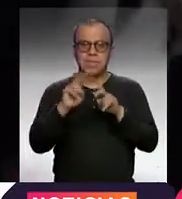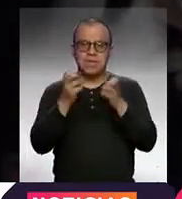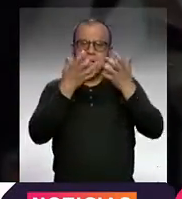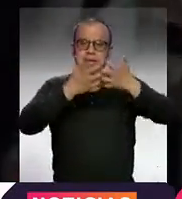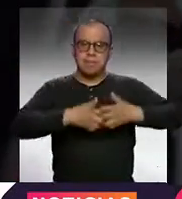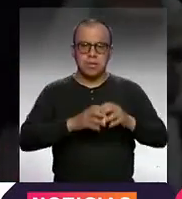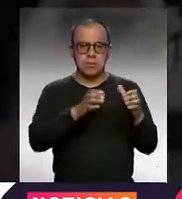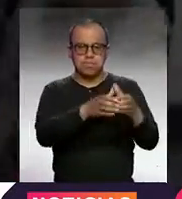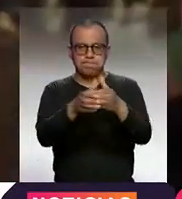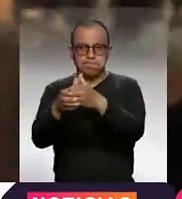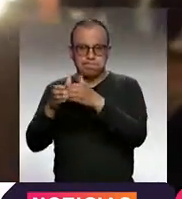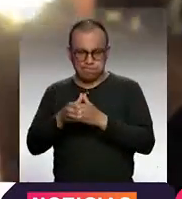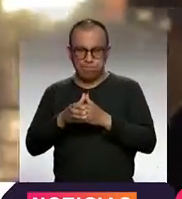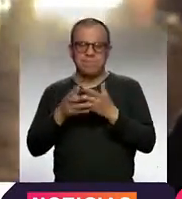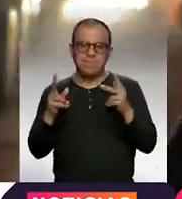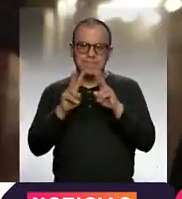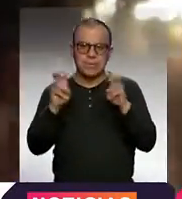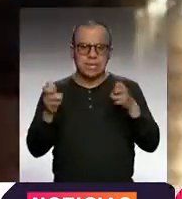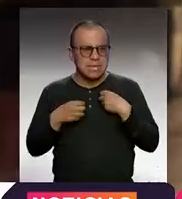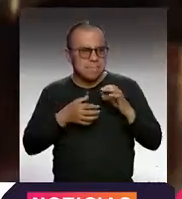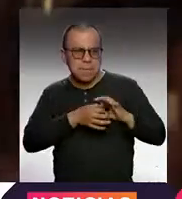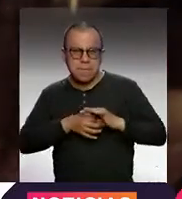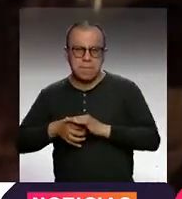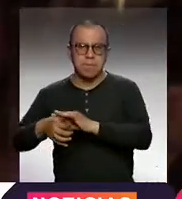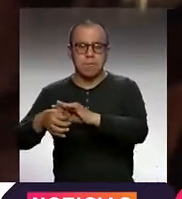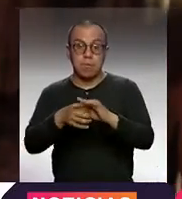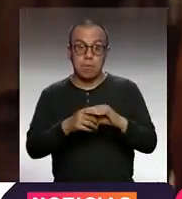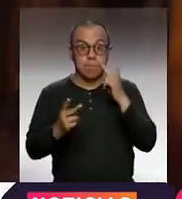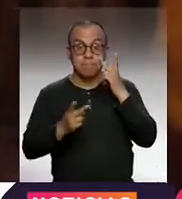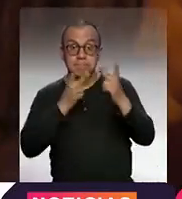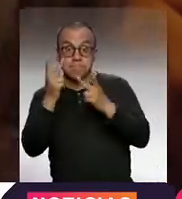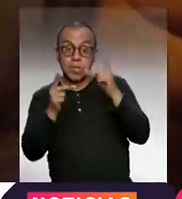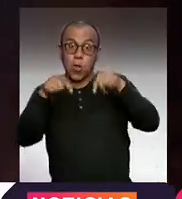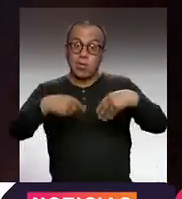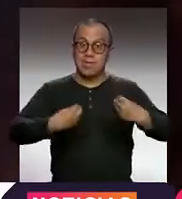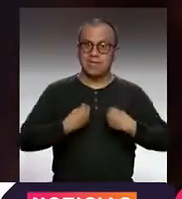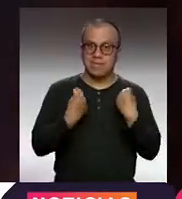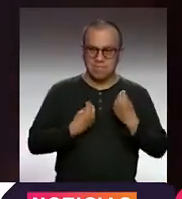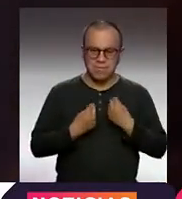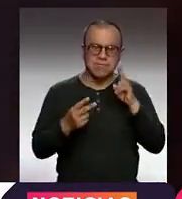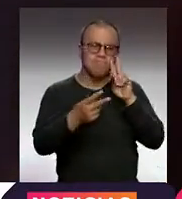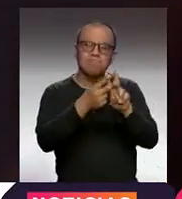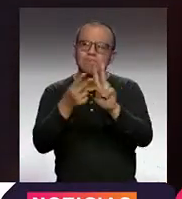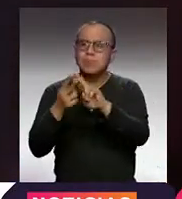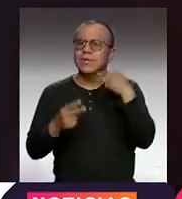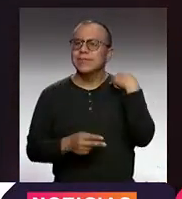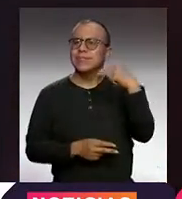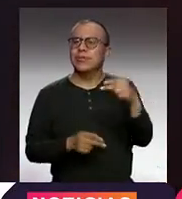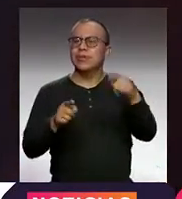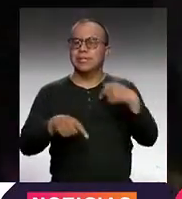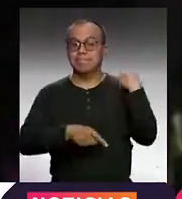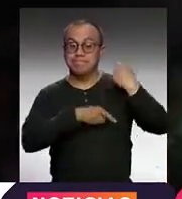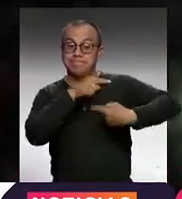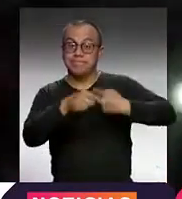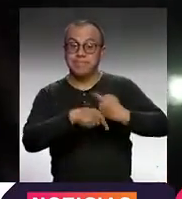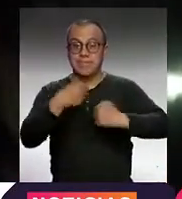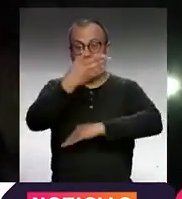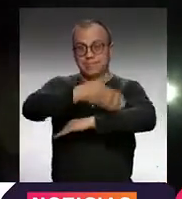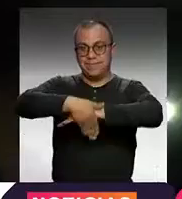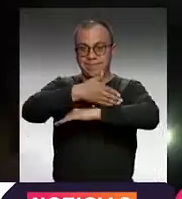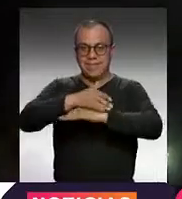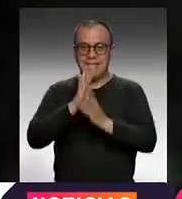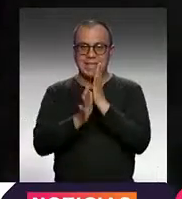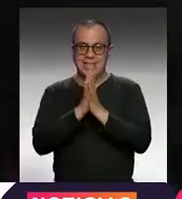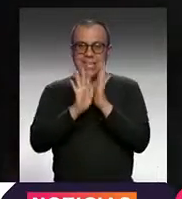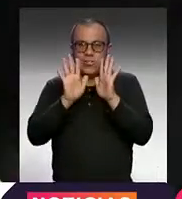empresas y colectivos turísticos, quienes se han unido para que propios y visitantes conozcan los secretos y las historias que se esconden en las tradicionales calles del Centro